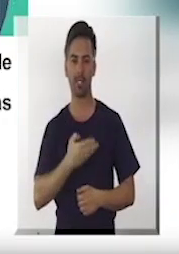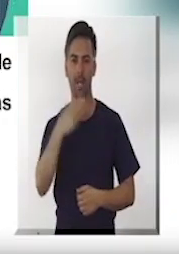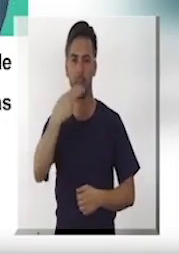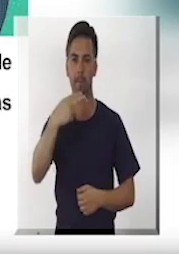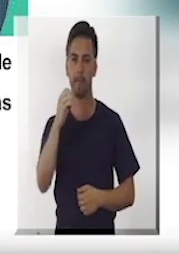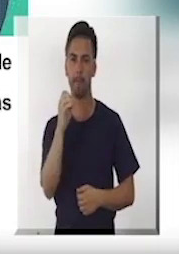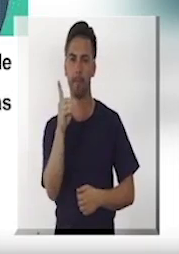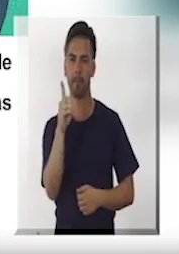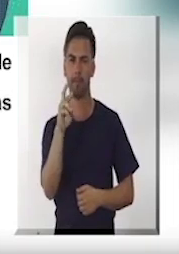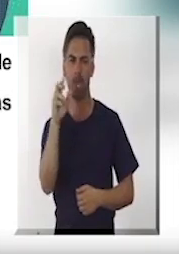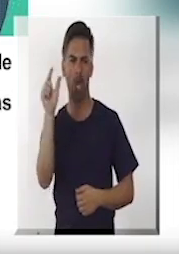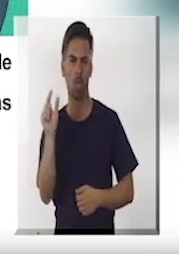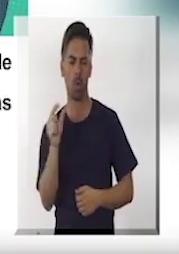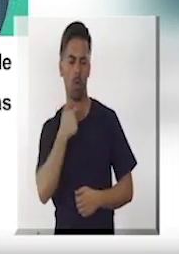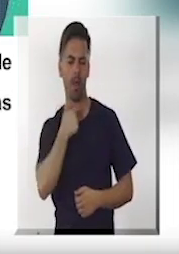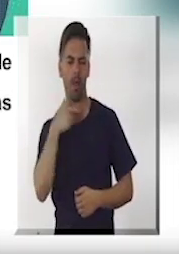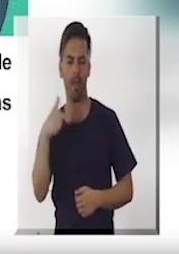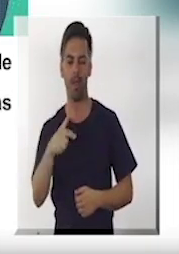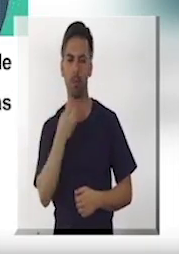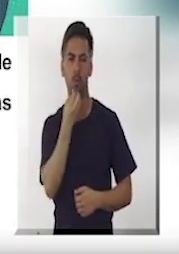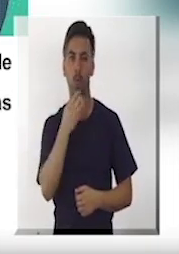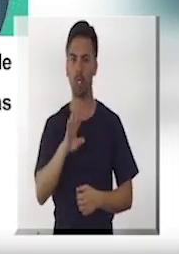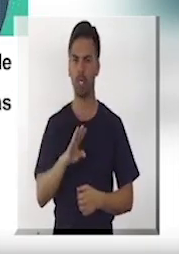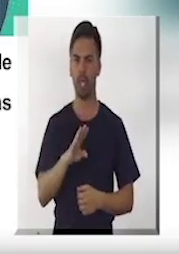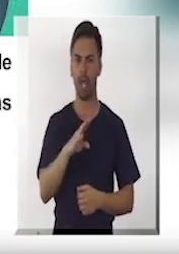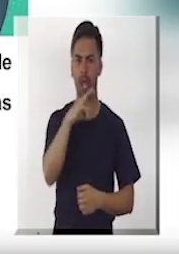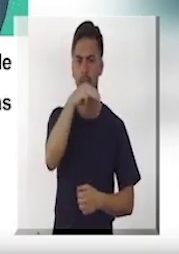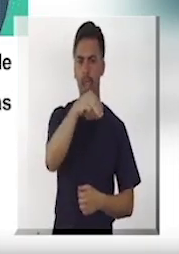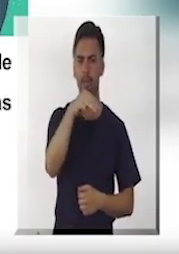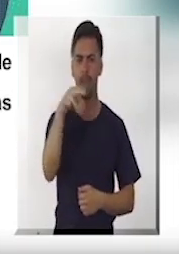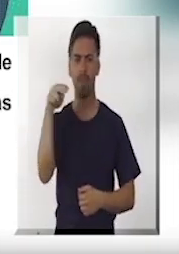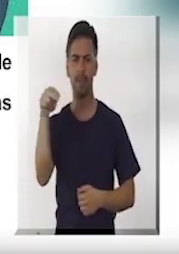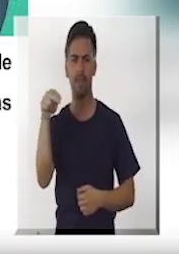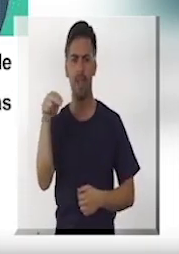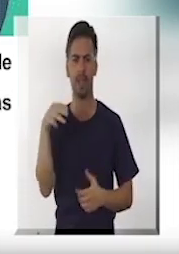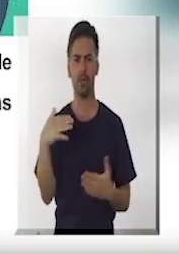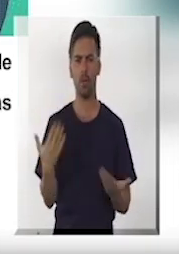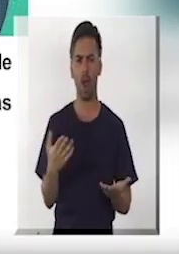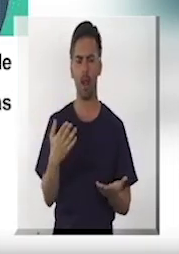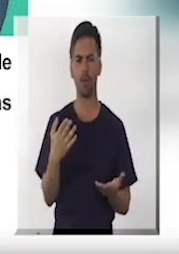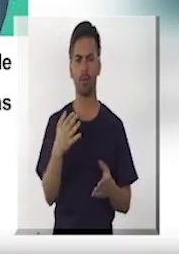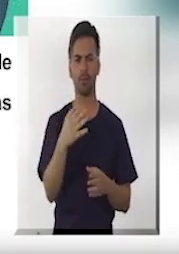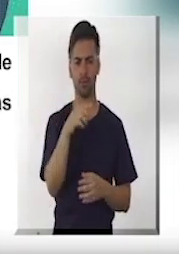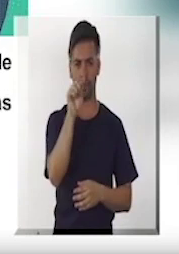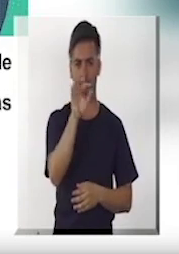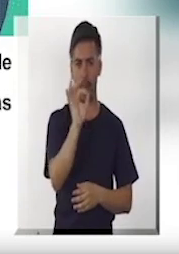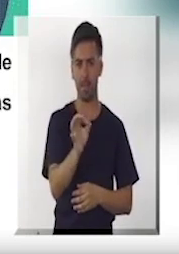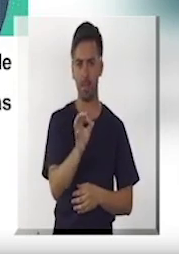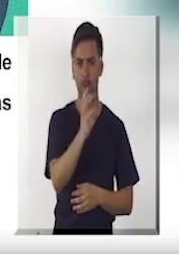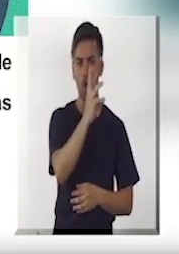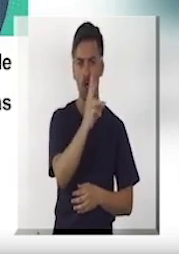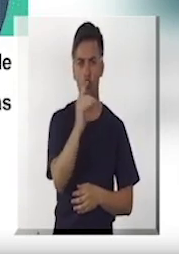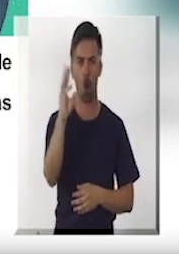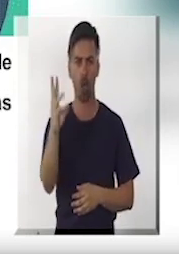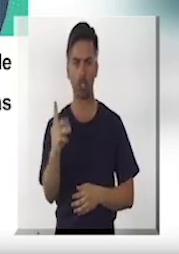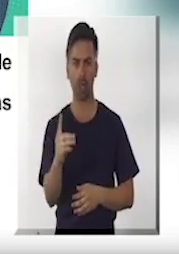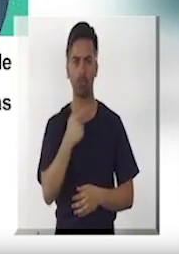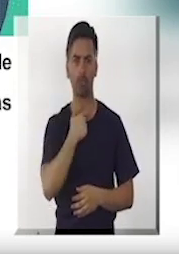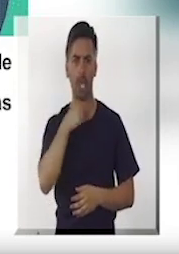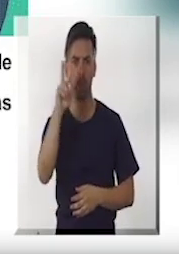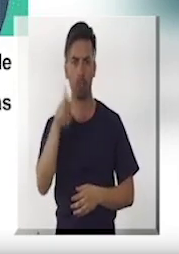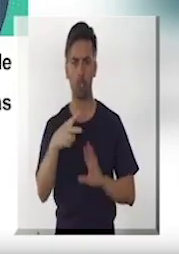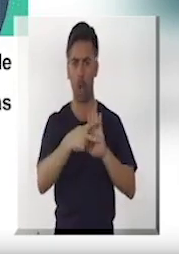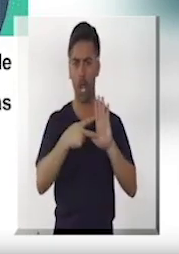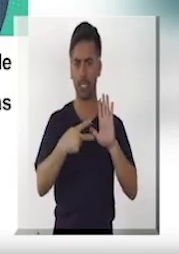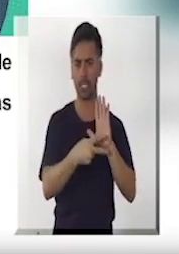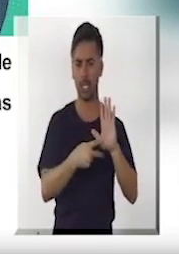posibilidad, teniendo en cuenta que las variables m y n representan las notas obtenidas por él, o sea, por Pedro, en estas asignaturas.